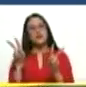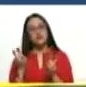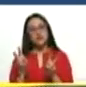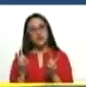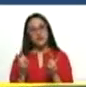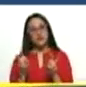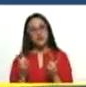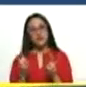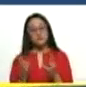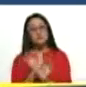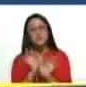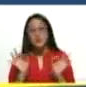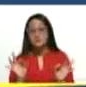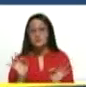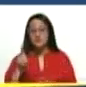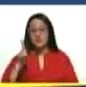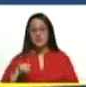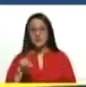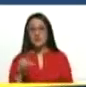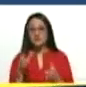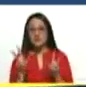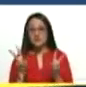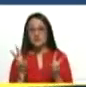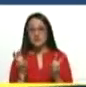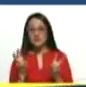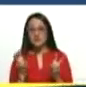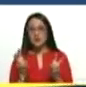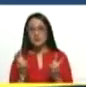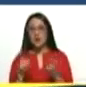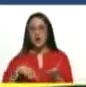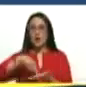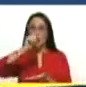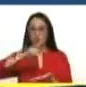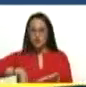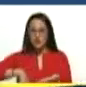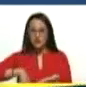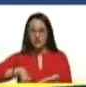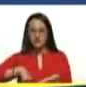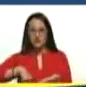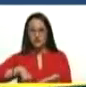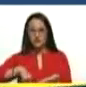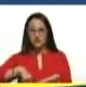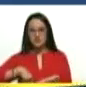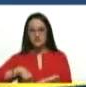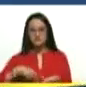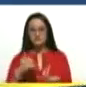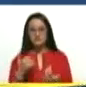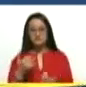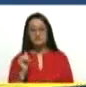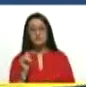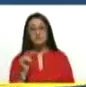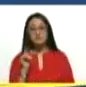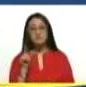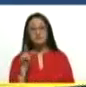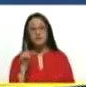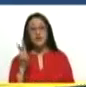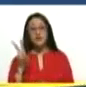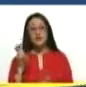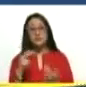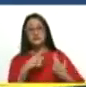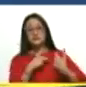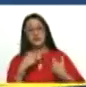sentido, especialmente en el sector de contrataciones, tenemos que subrayar que tienen un papel